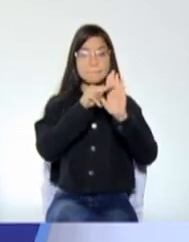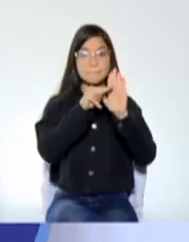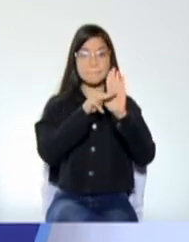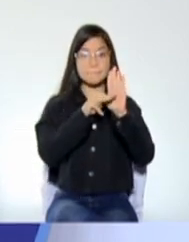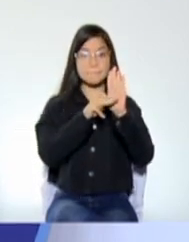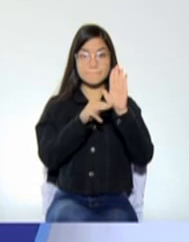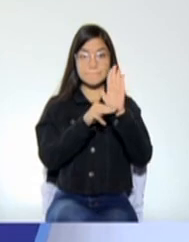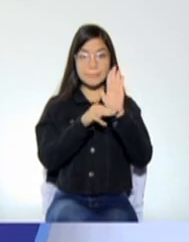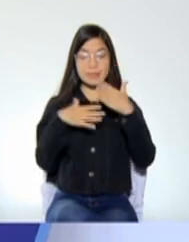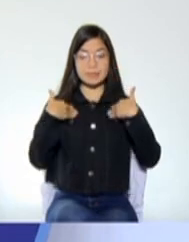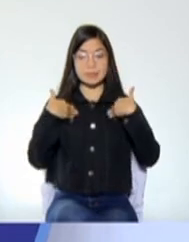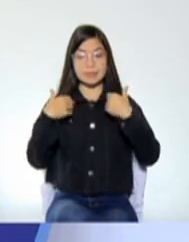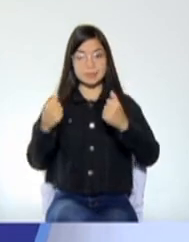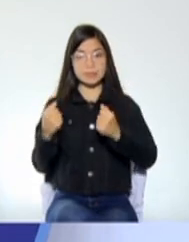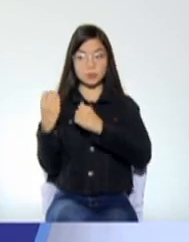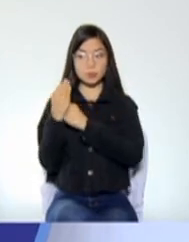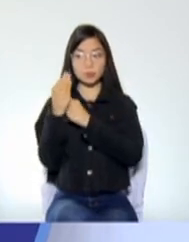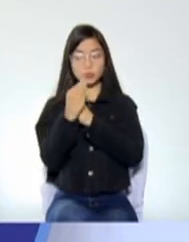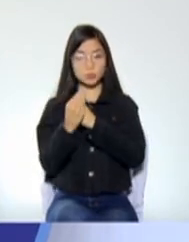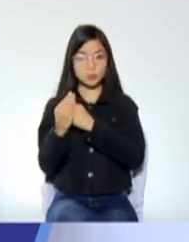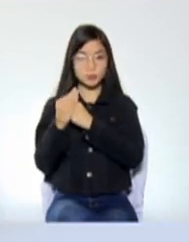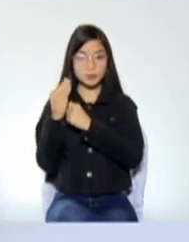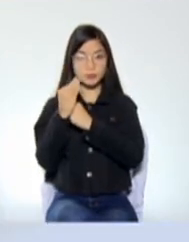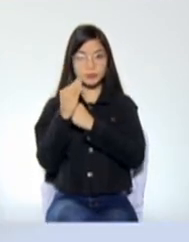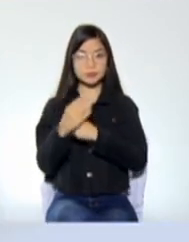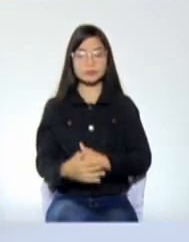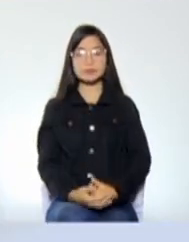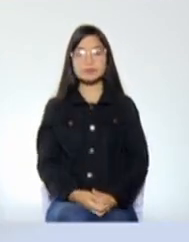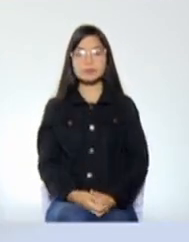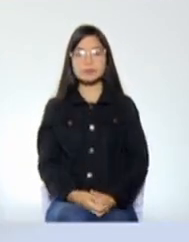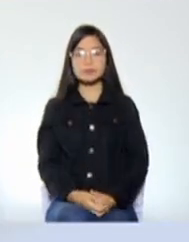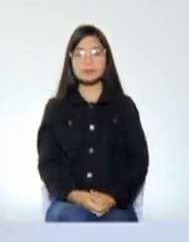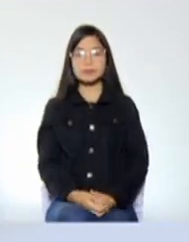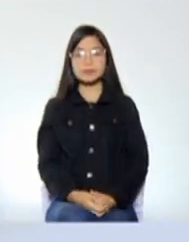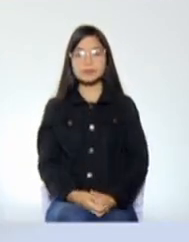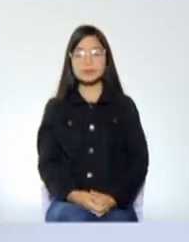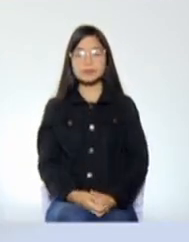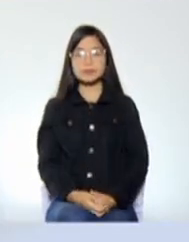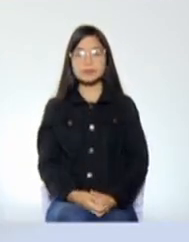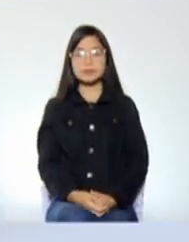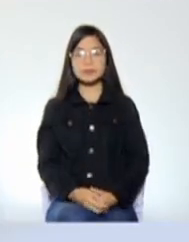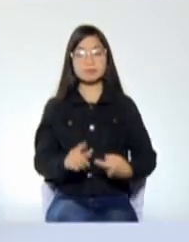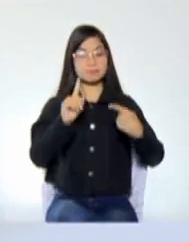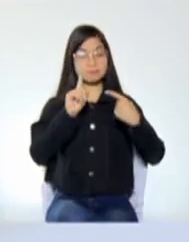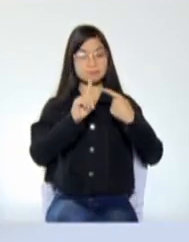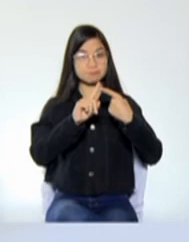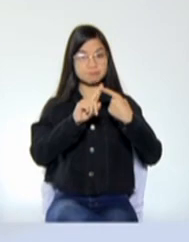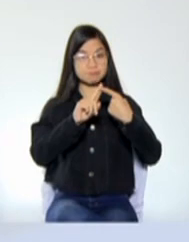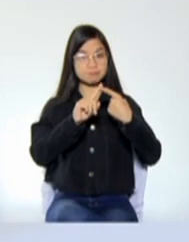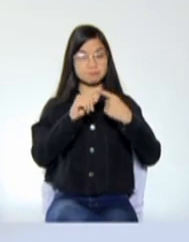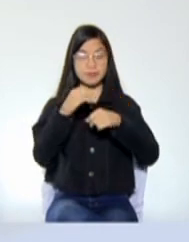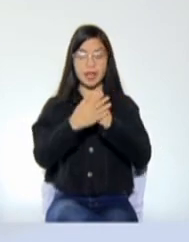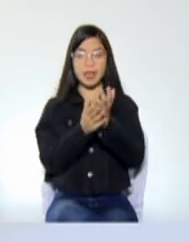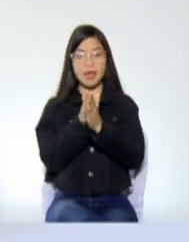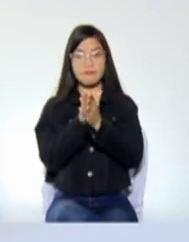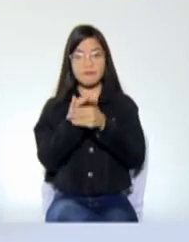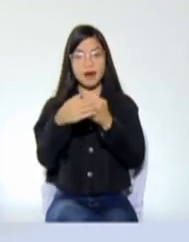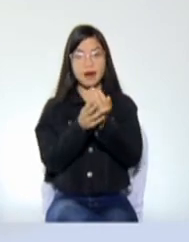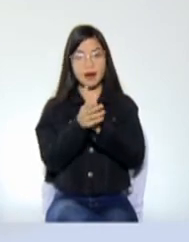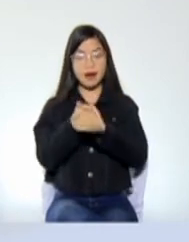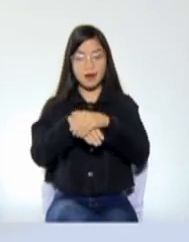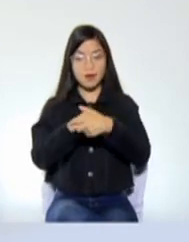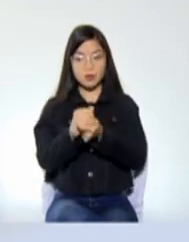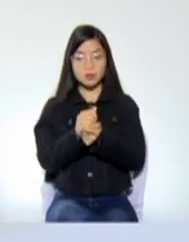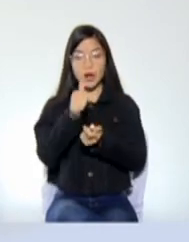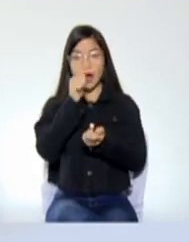debemos reforzar las medidas de bioseguridad. ¿Cómo lo hacemos, Venezuela? Muy fácil, lavando